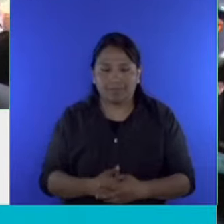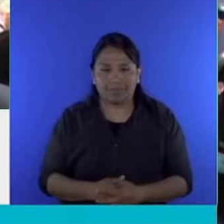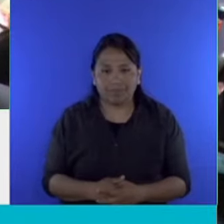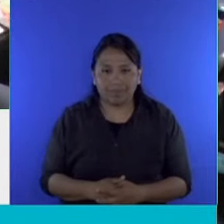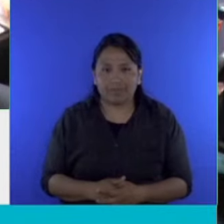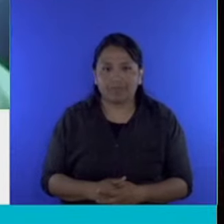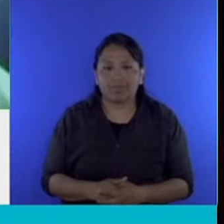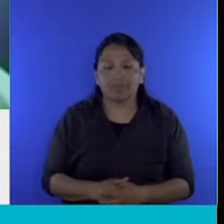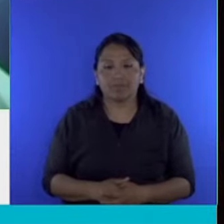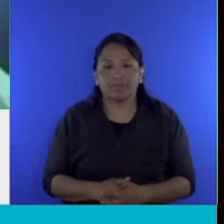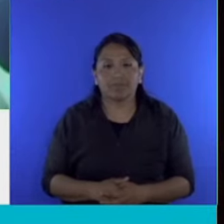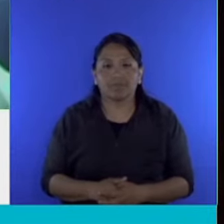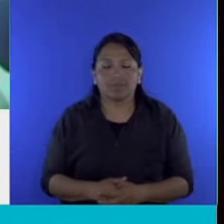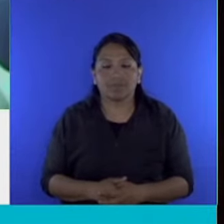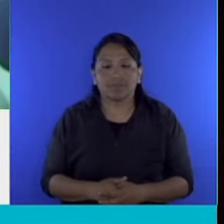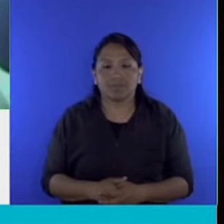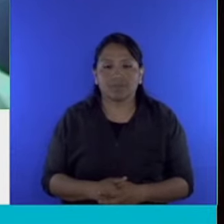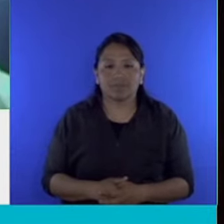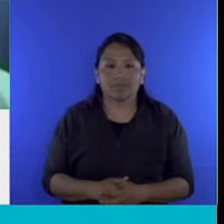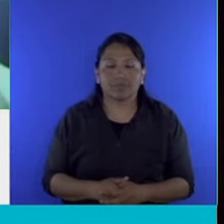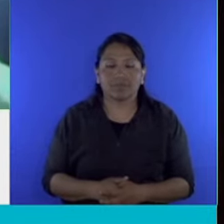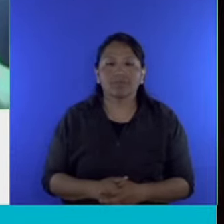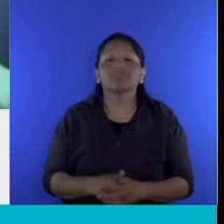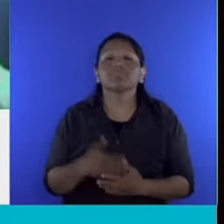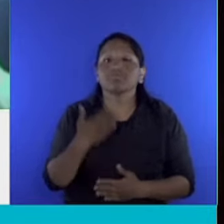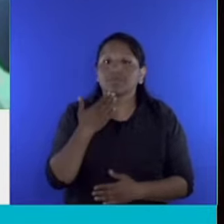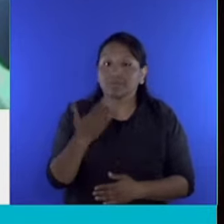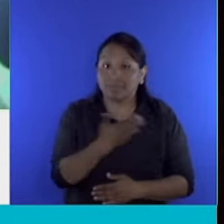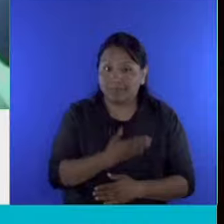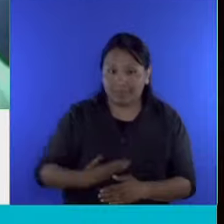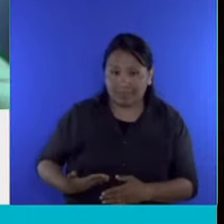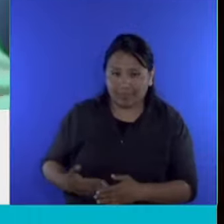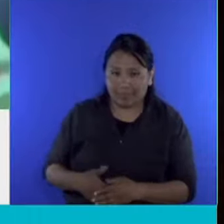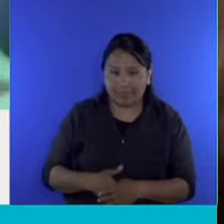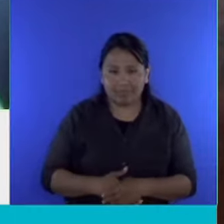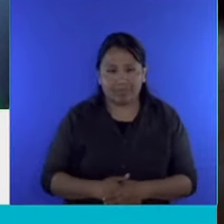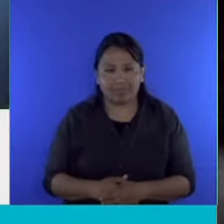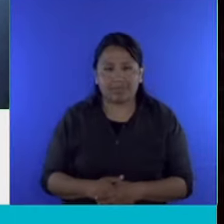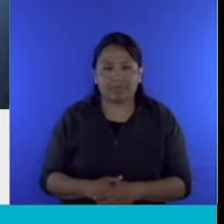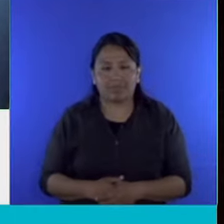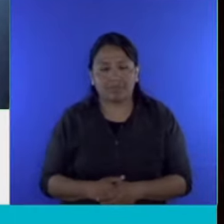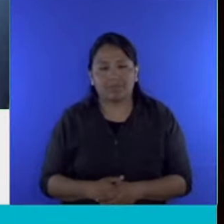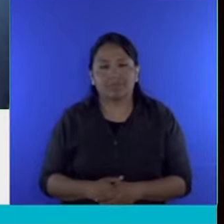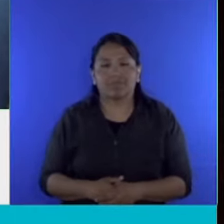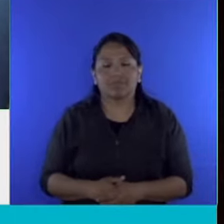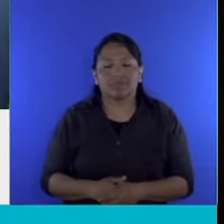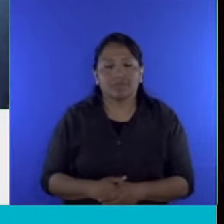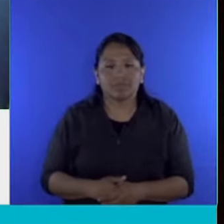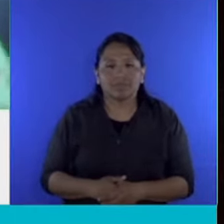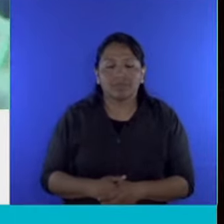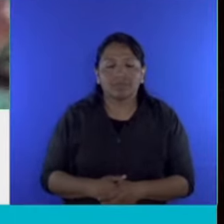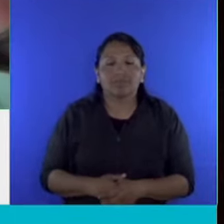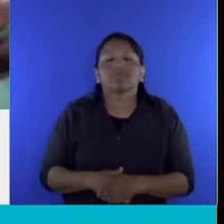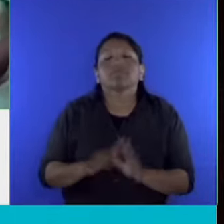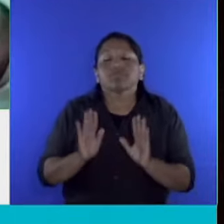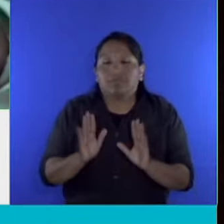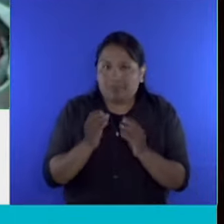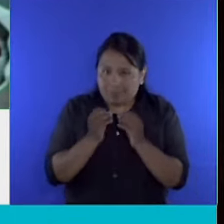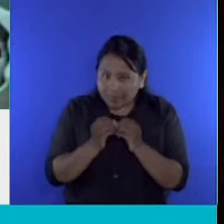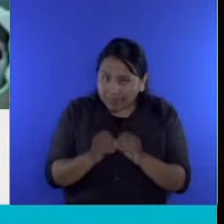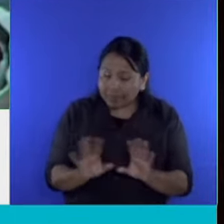por favor Gracias señor presidente para comenzar me